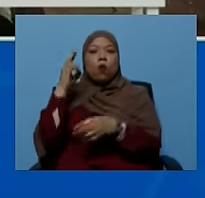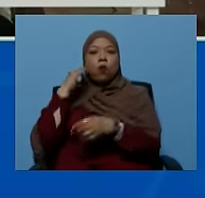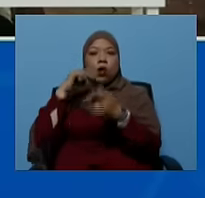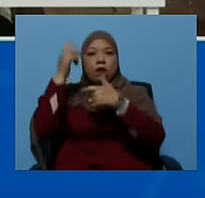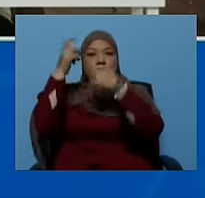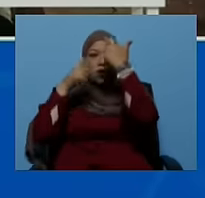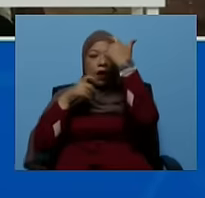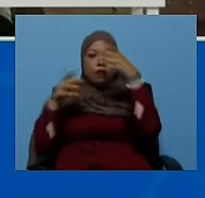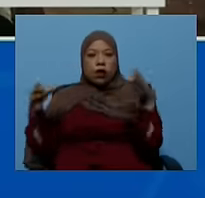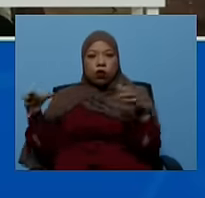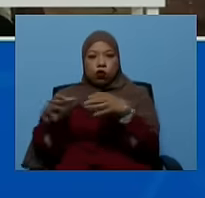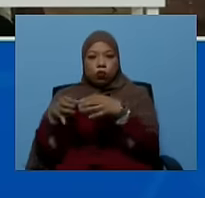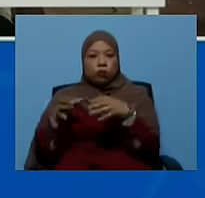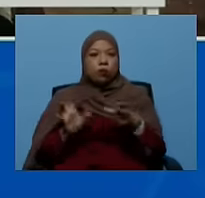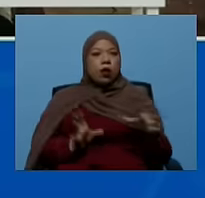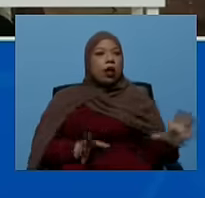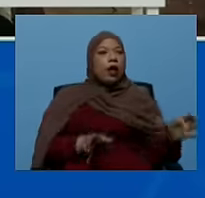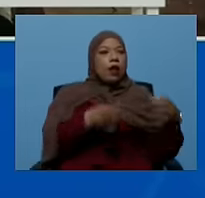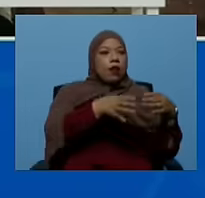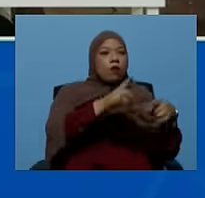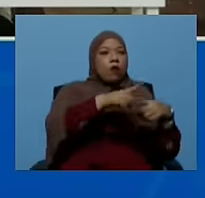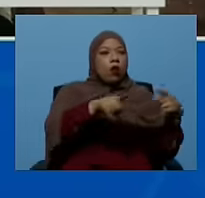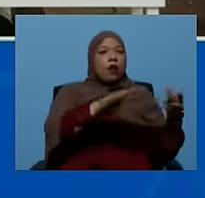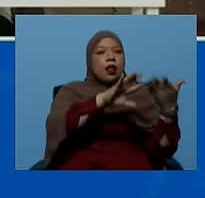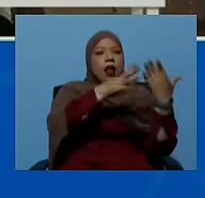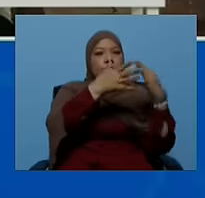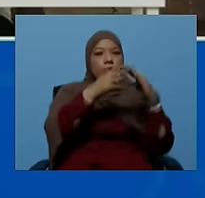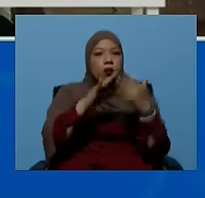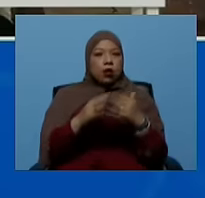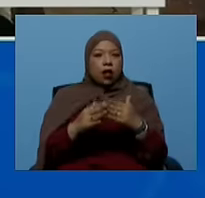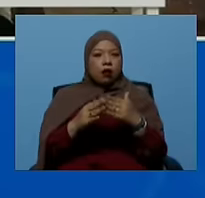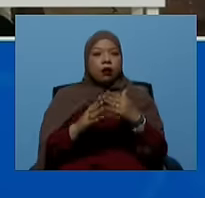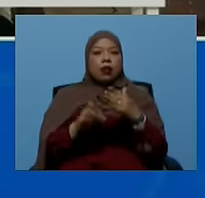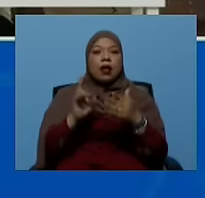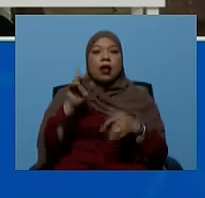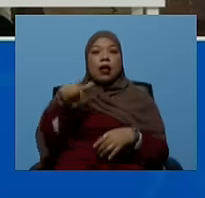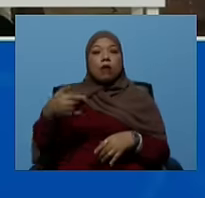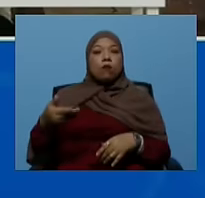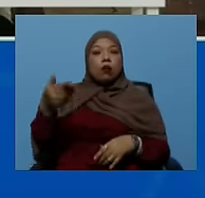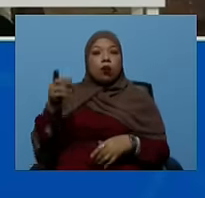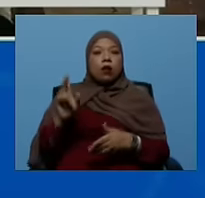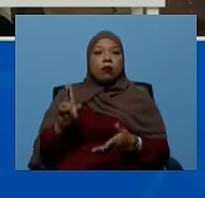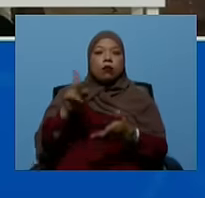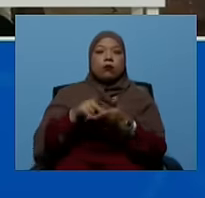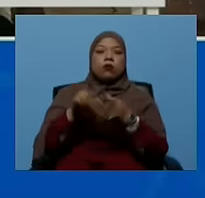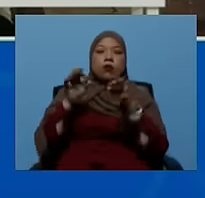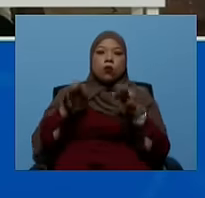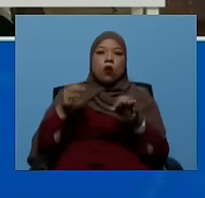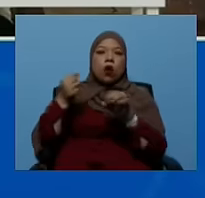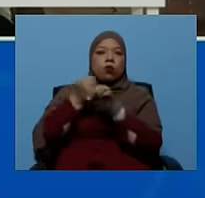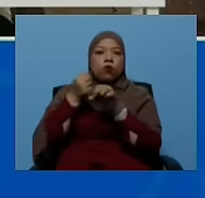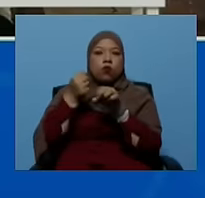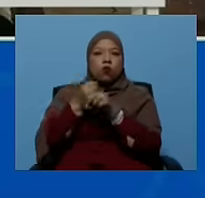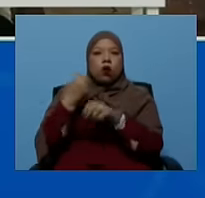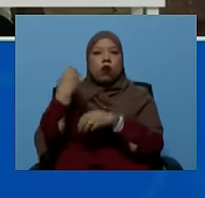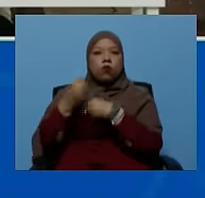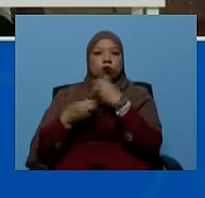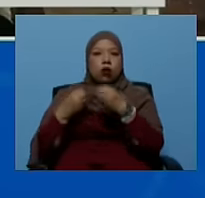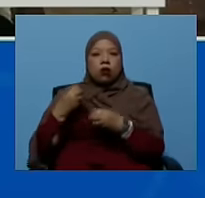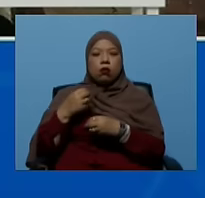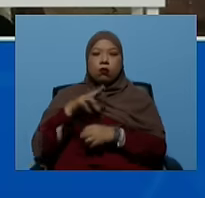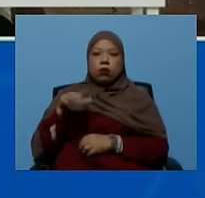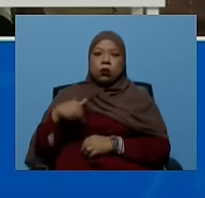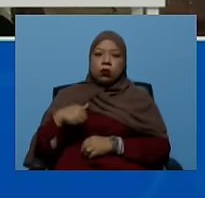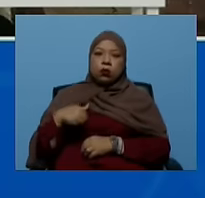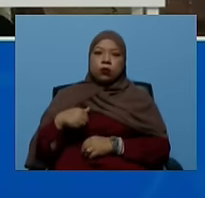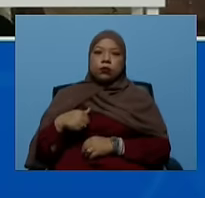vital es vital Hernández larz incrementar la presencia de la fuerza de trabajo creativa